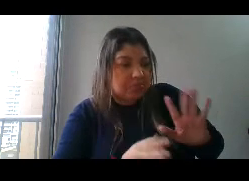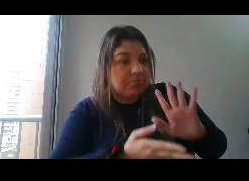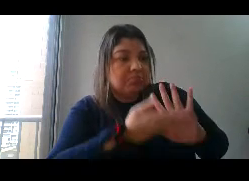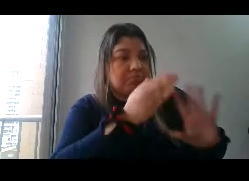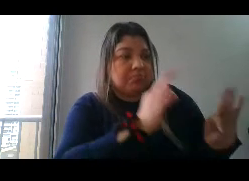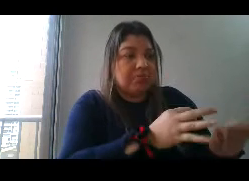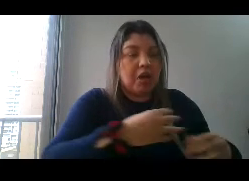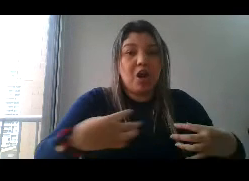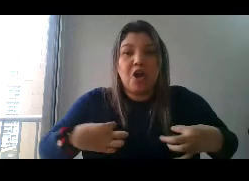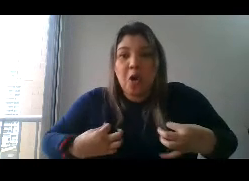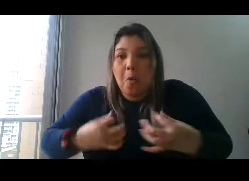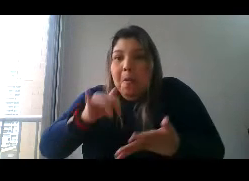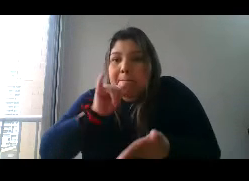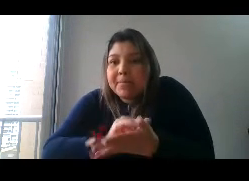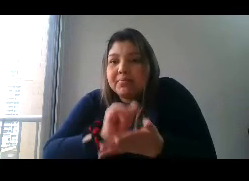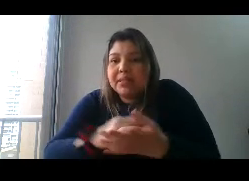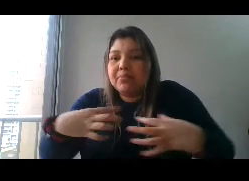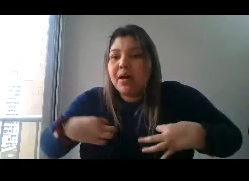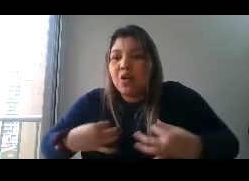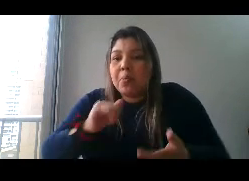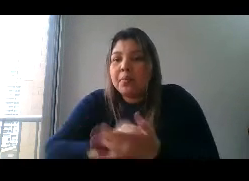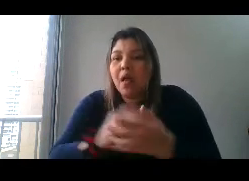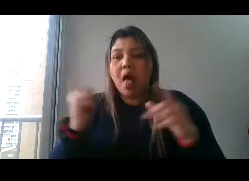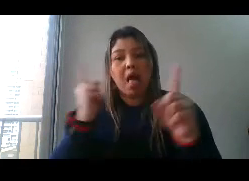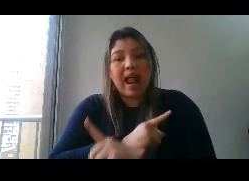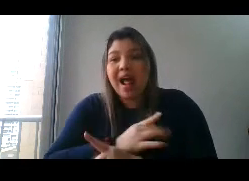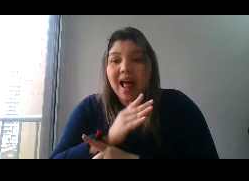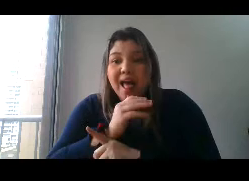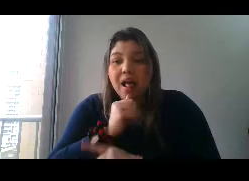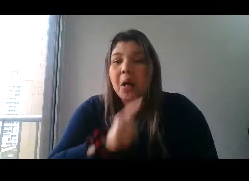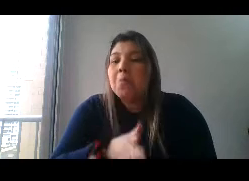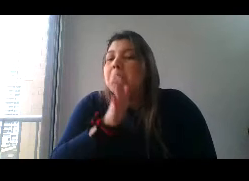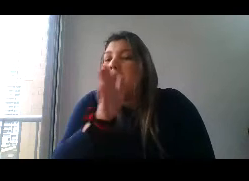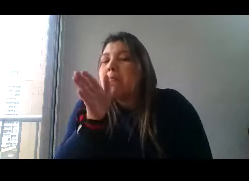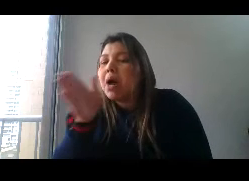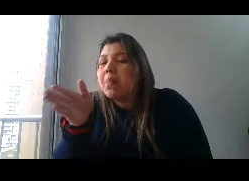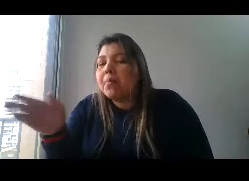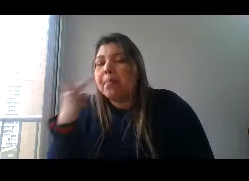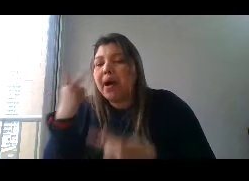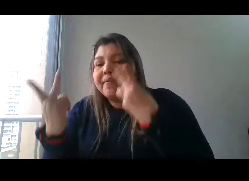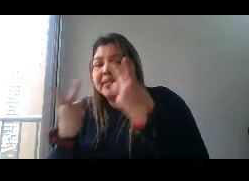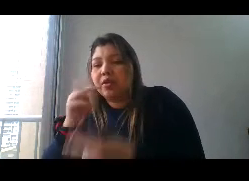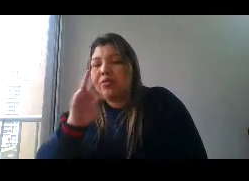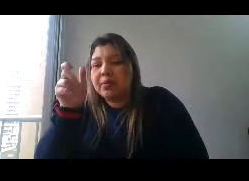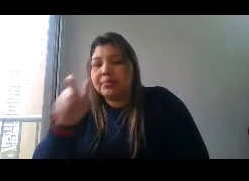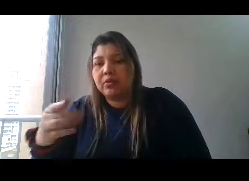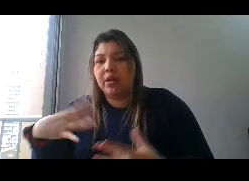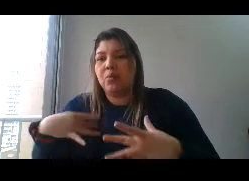ese mismo elemento o con esa misma ropa de protección. Están usando